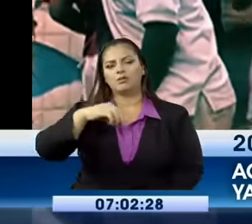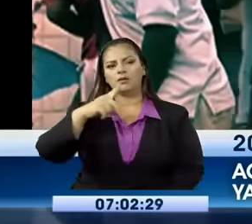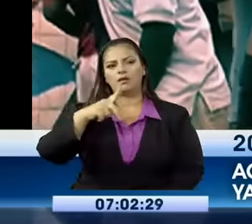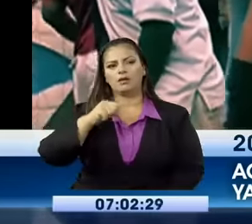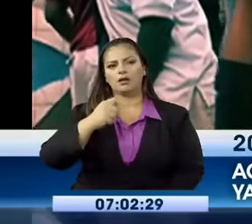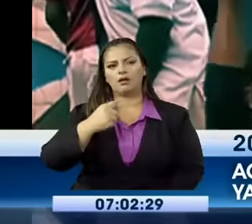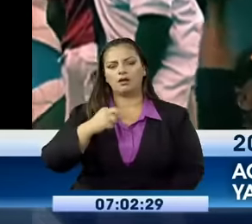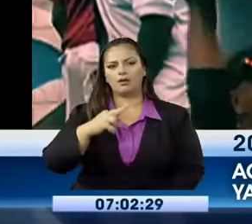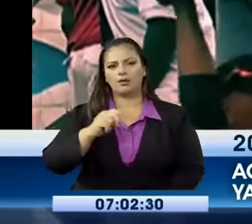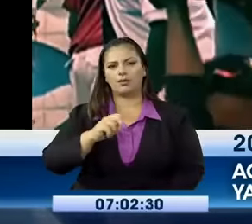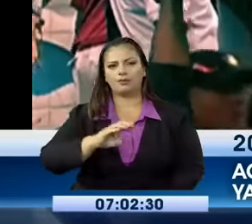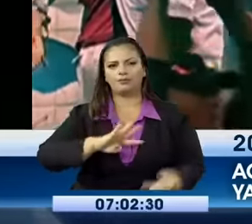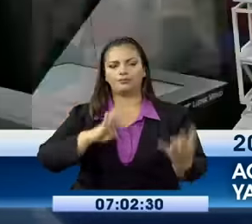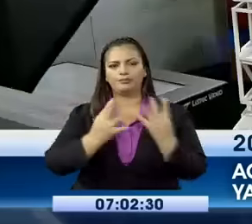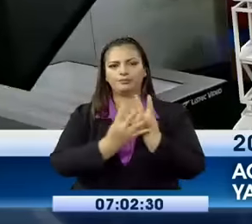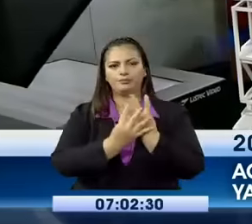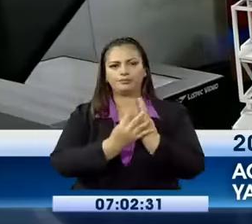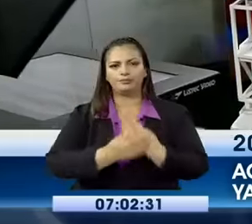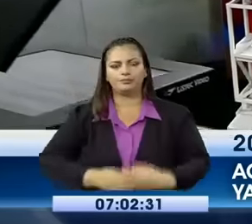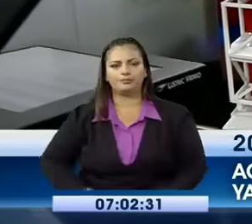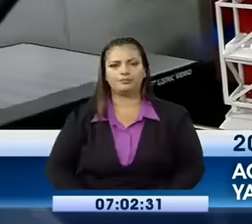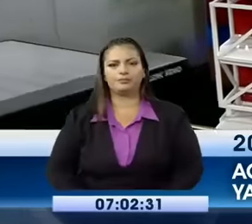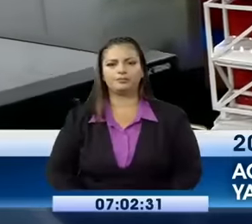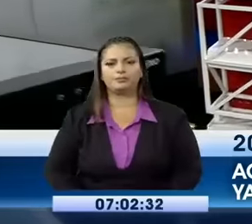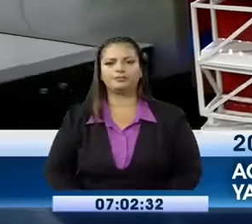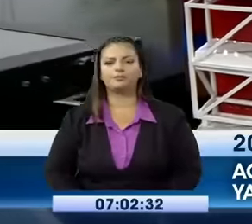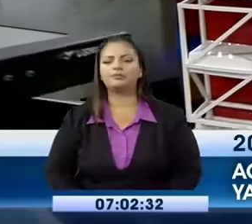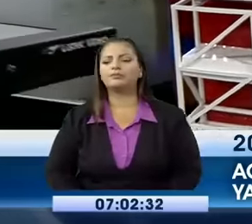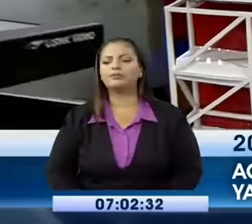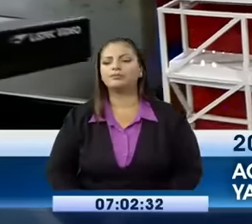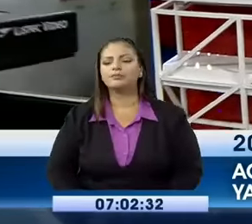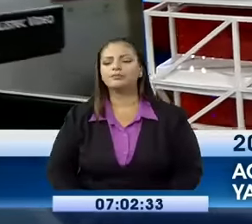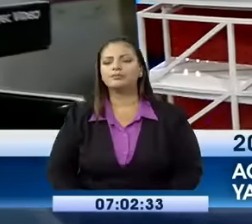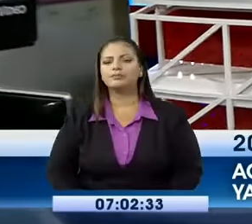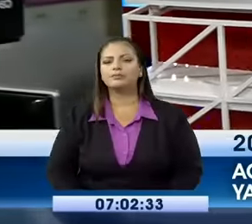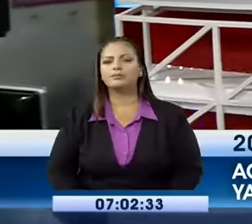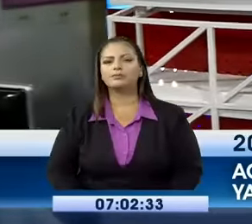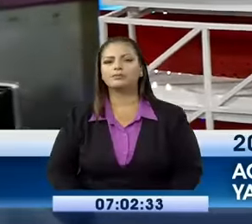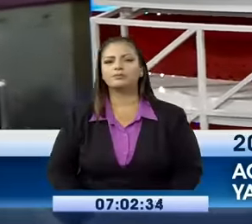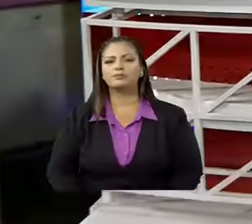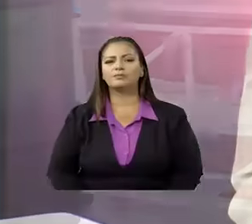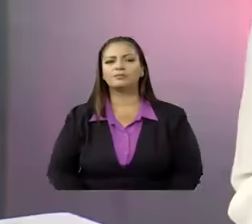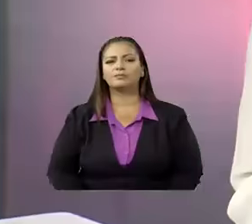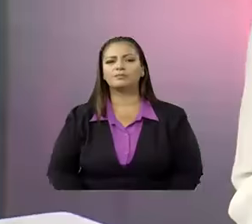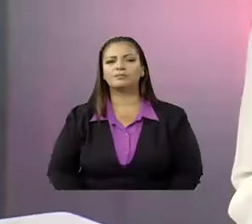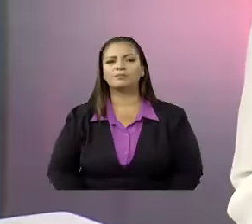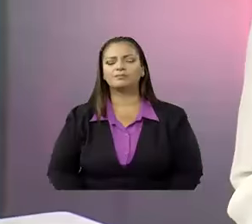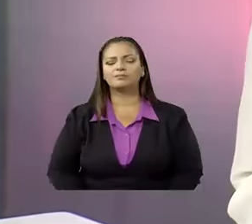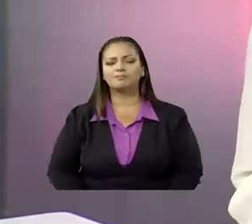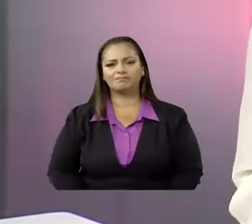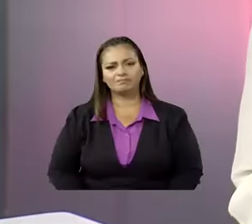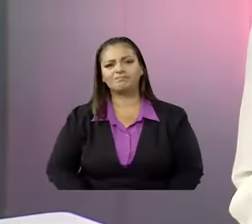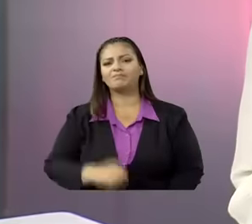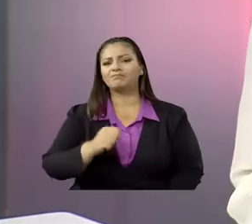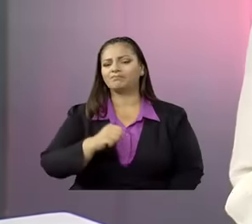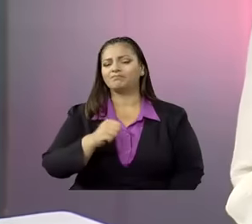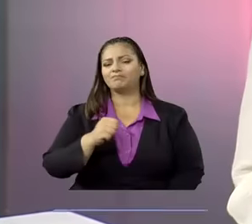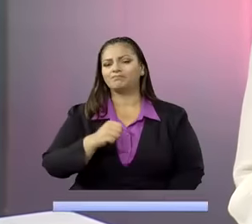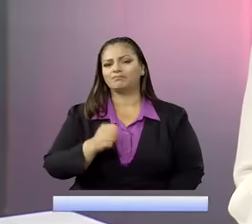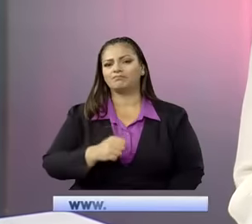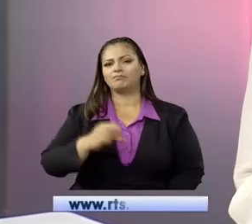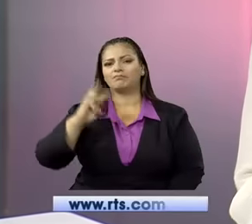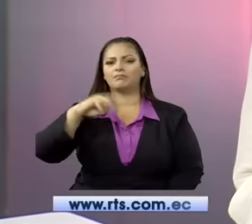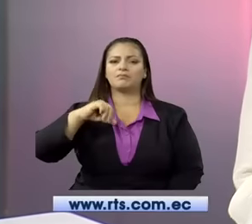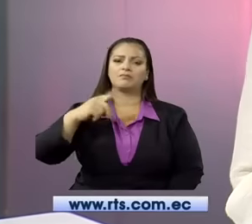César Saona escenas de tristeza y dolor se vivieron en la morgue del cantón milagro en la